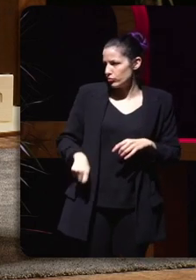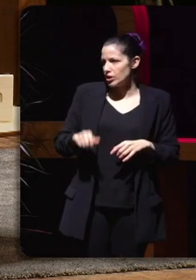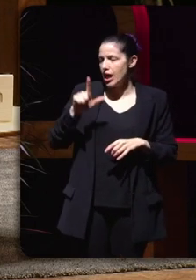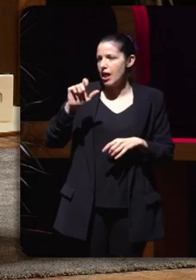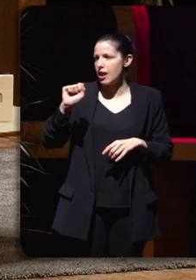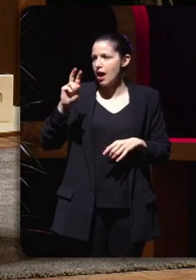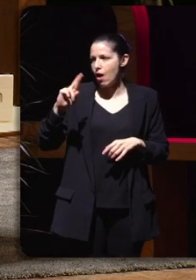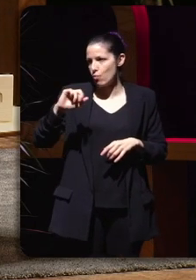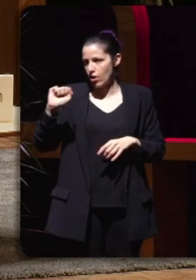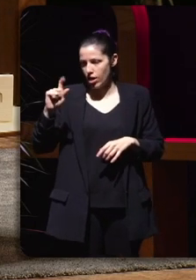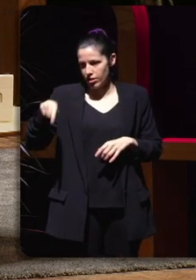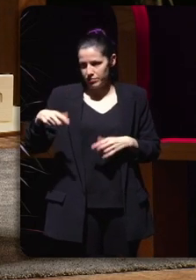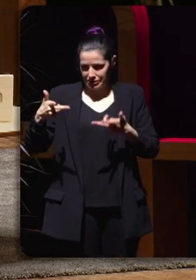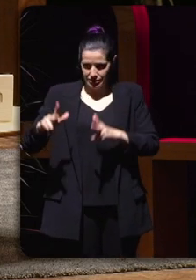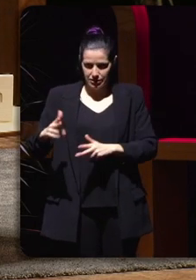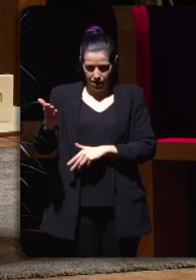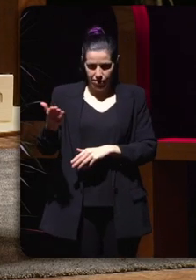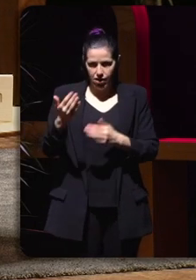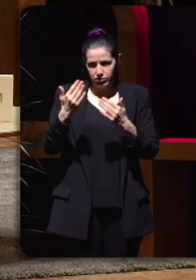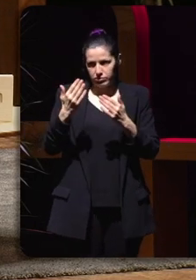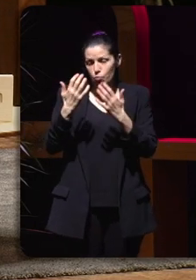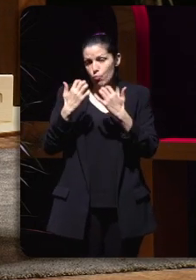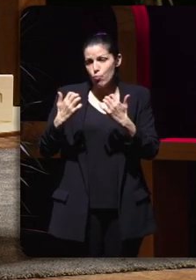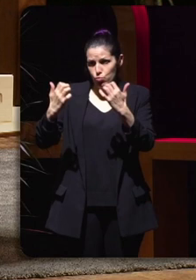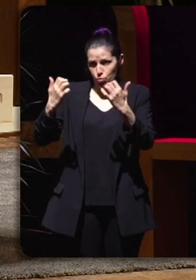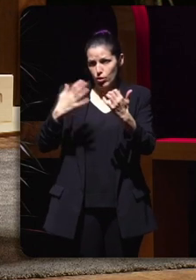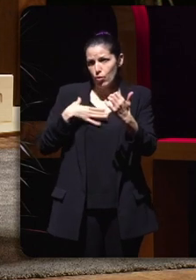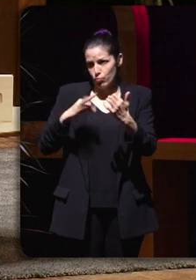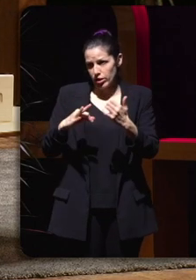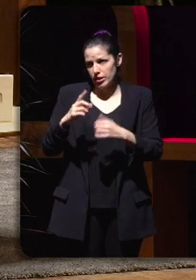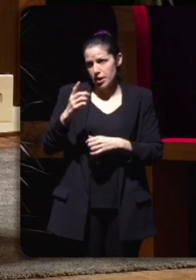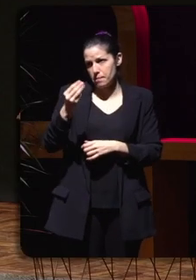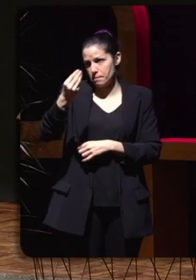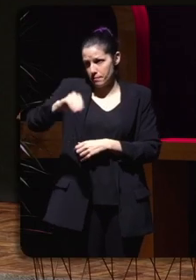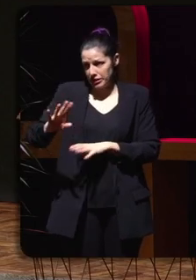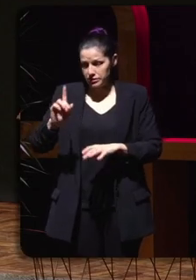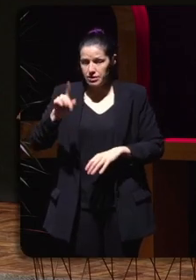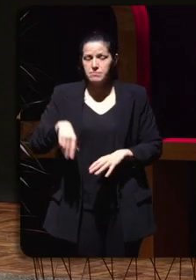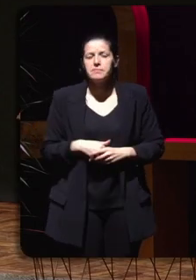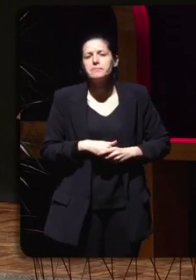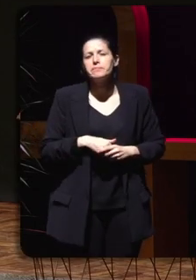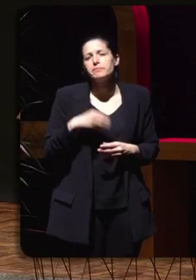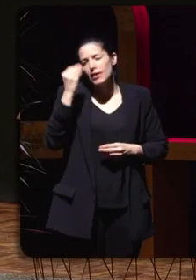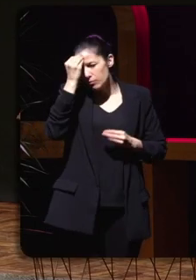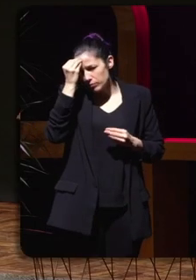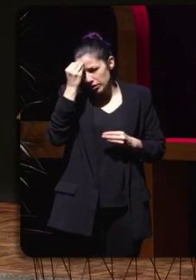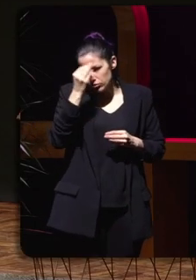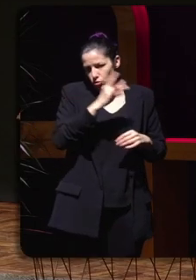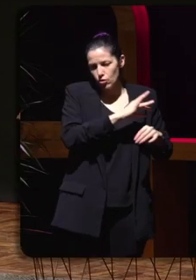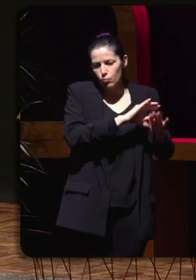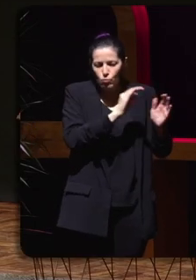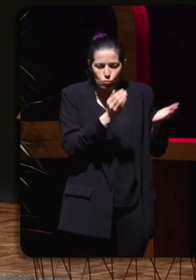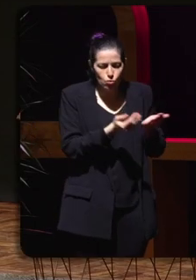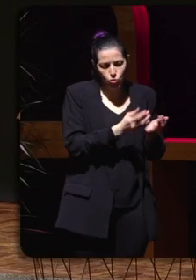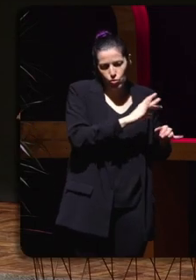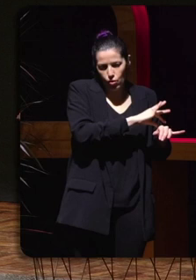Ferrero por ahí por ahí sentada y seguro que entre el público hay hay alguna más yo creo que sigue habiendo una una